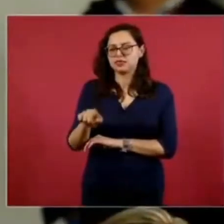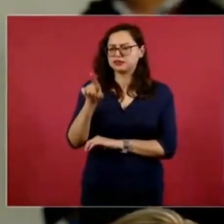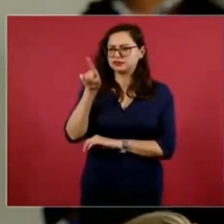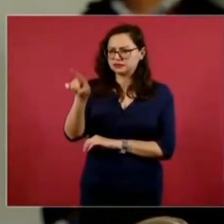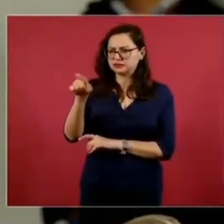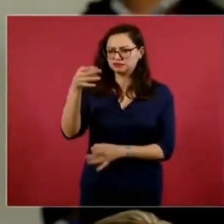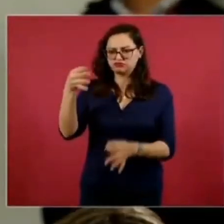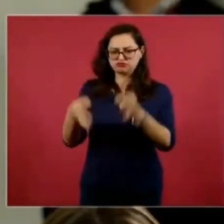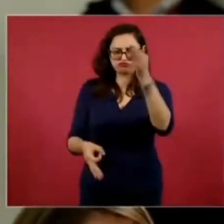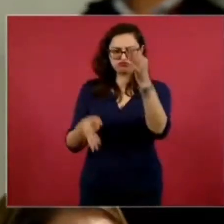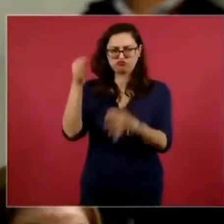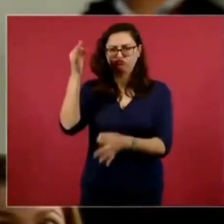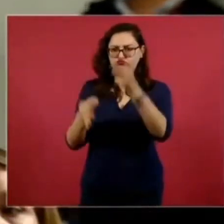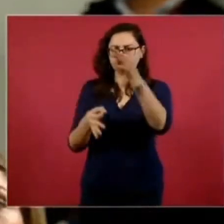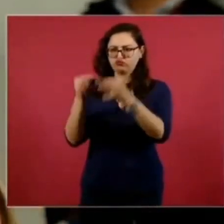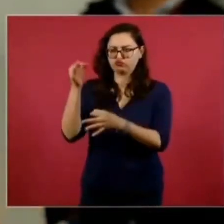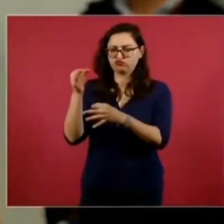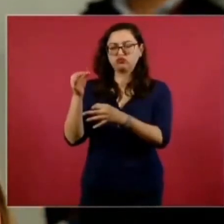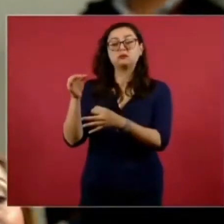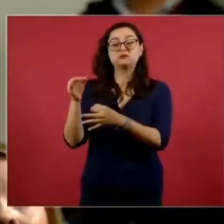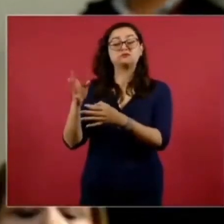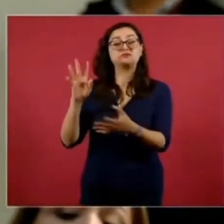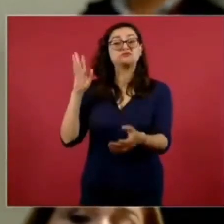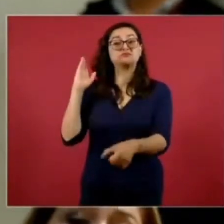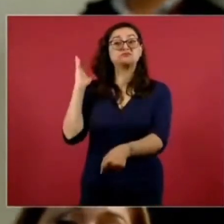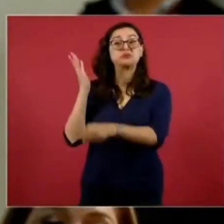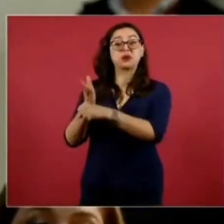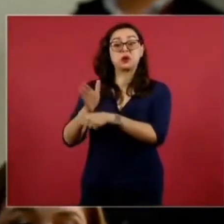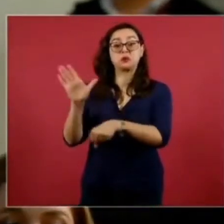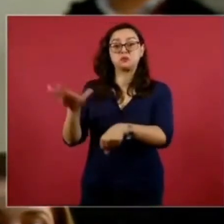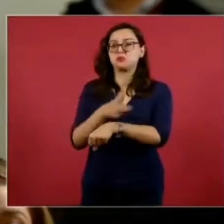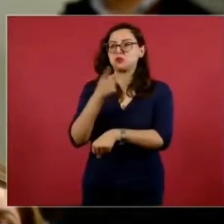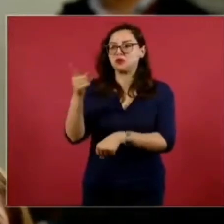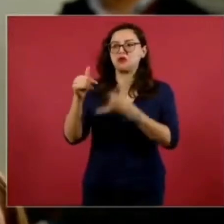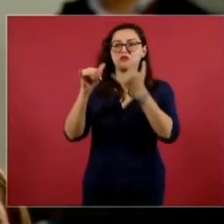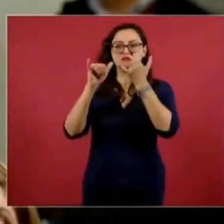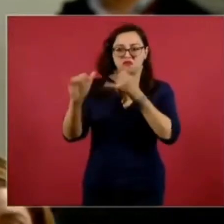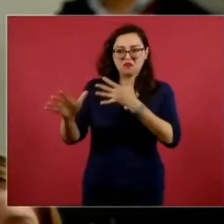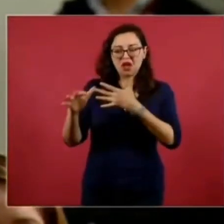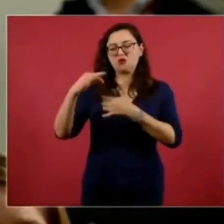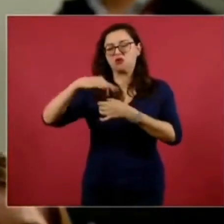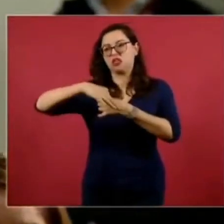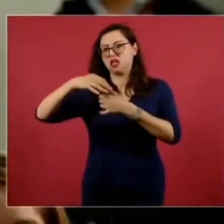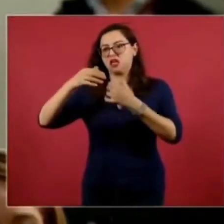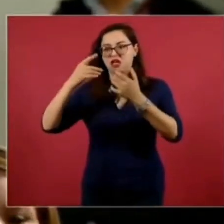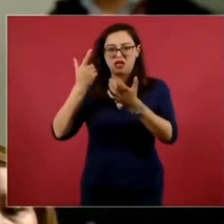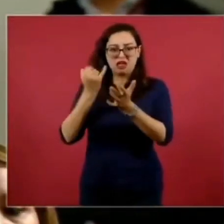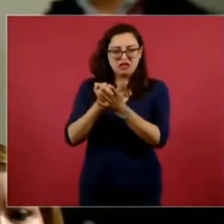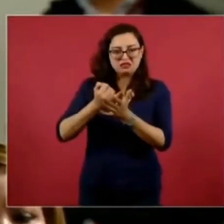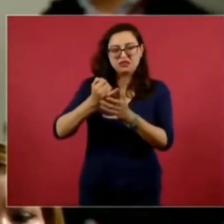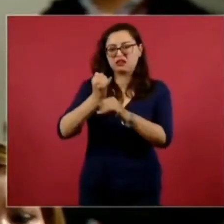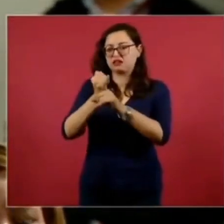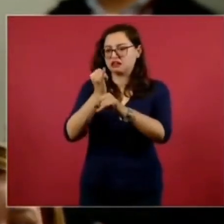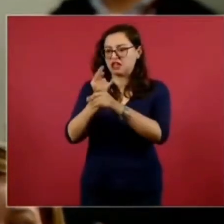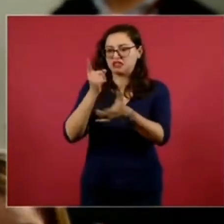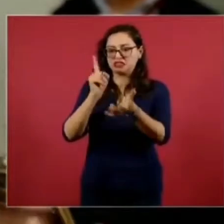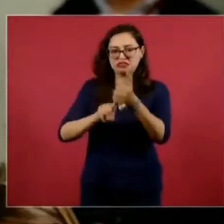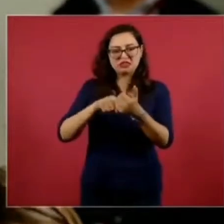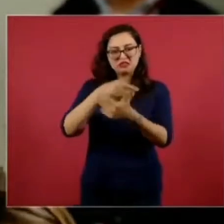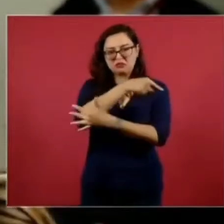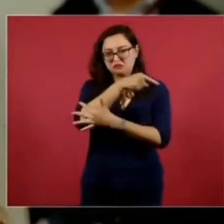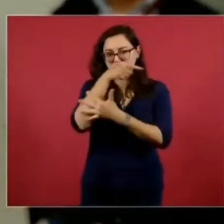extorsión fraude electrónico obstrucción de la justicia y actuación como agente